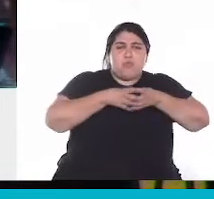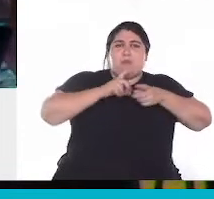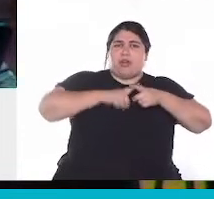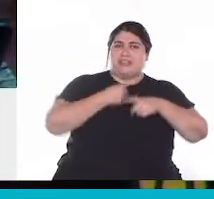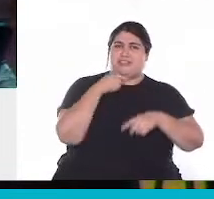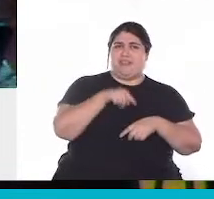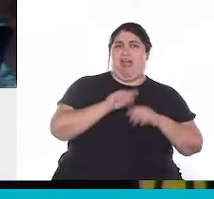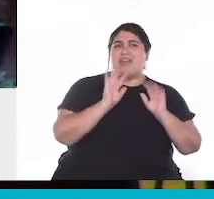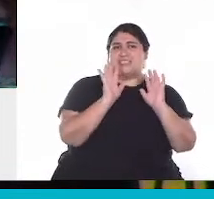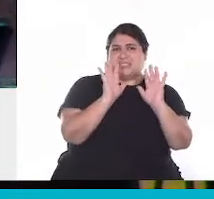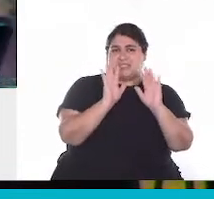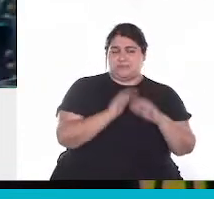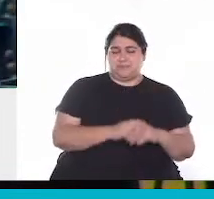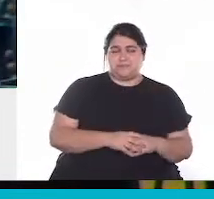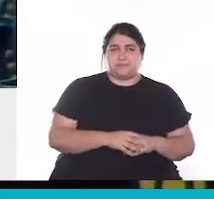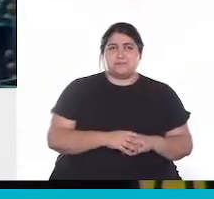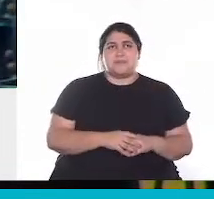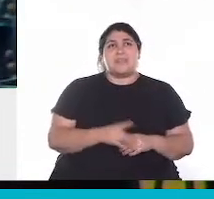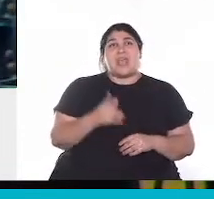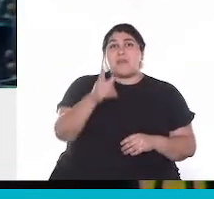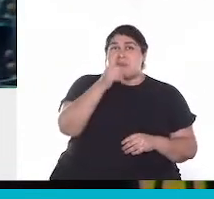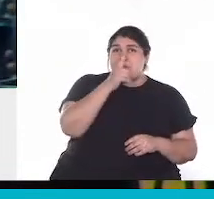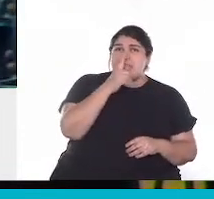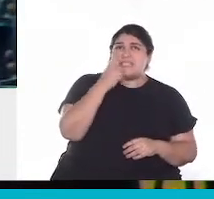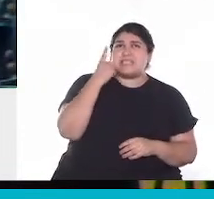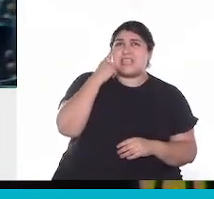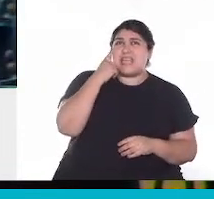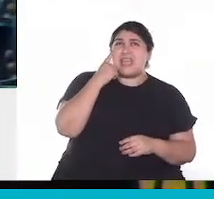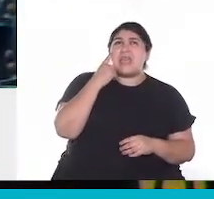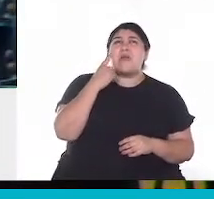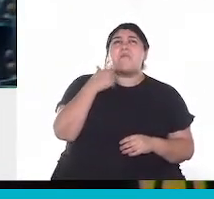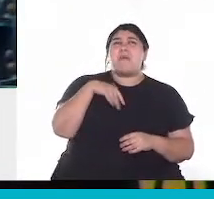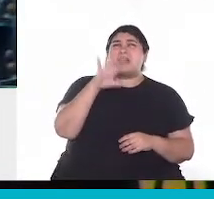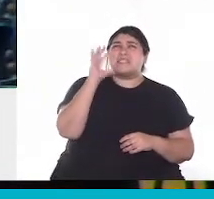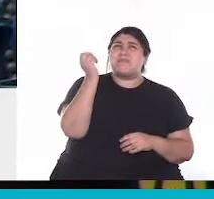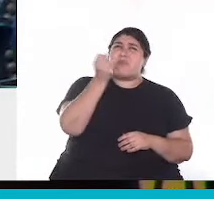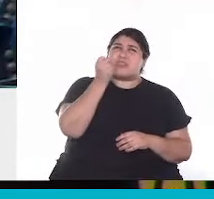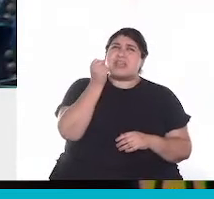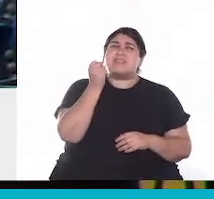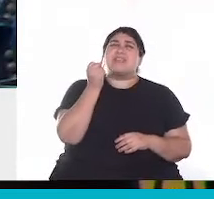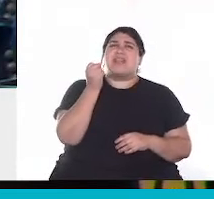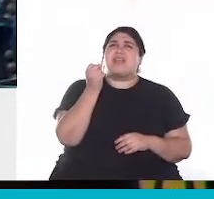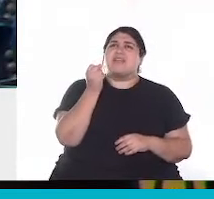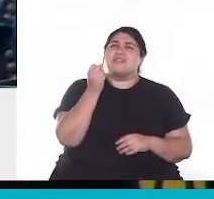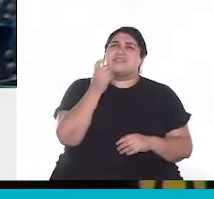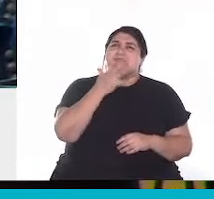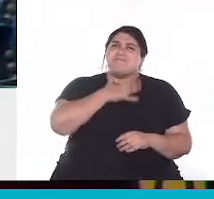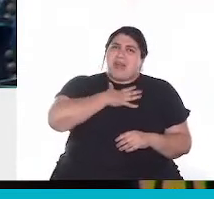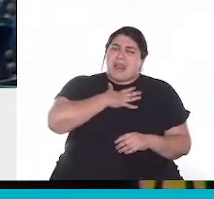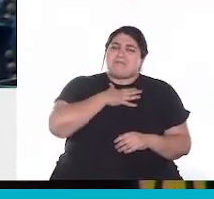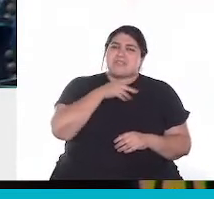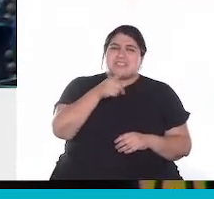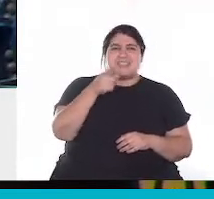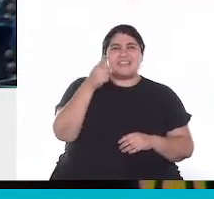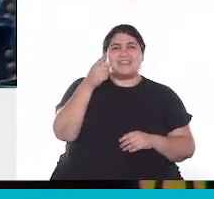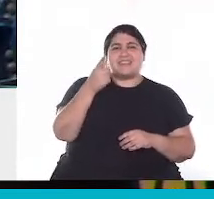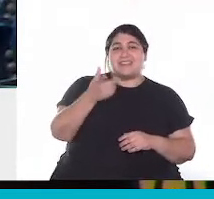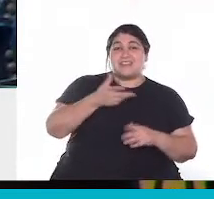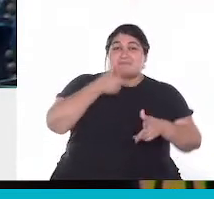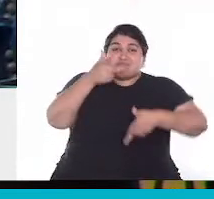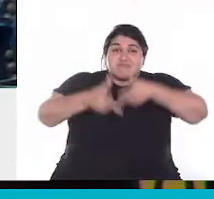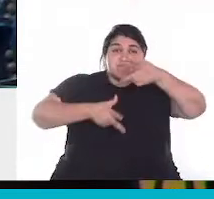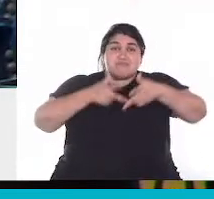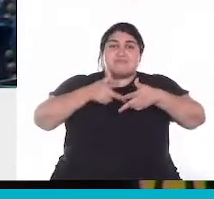Y me parece que es muy importante o hubiese sido muy importante que podamos declarar